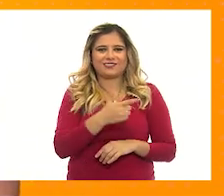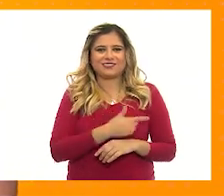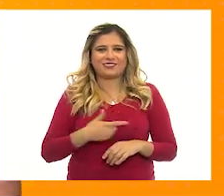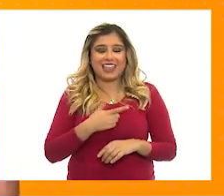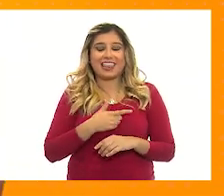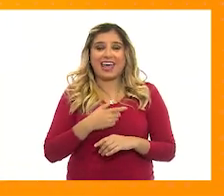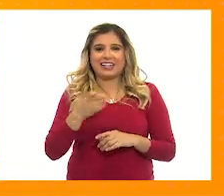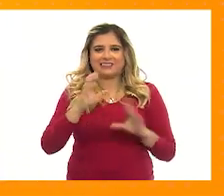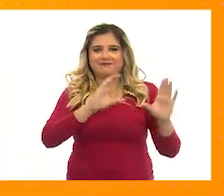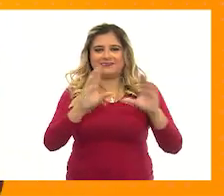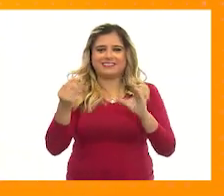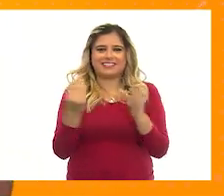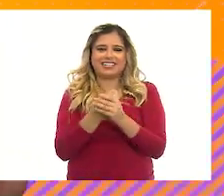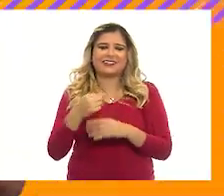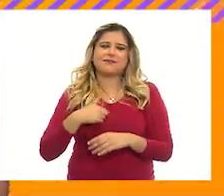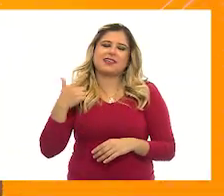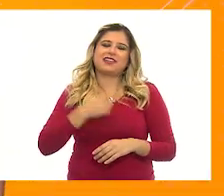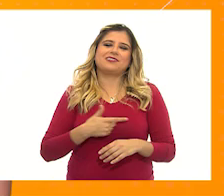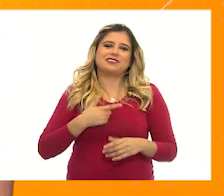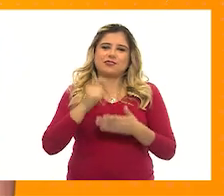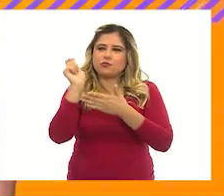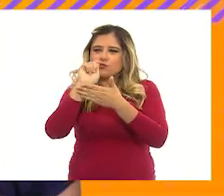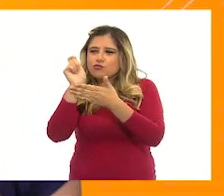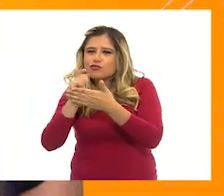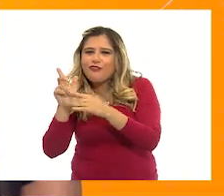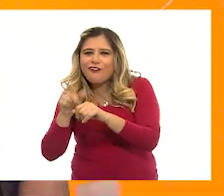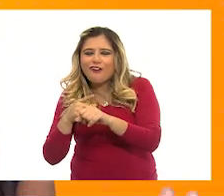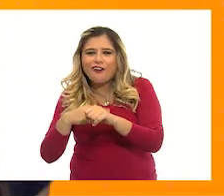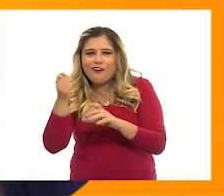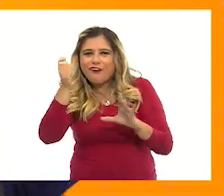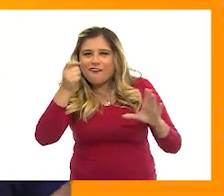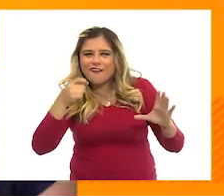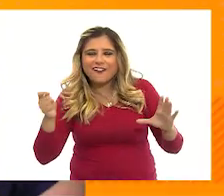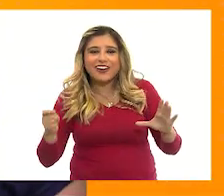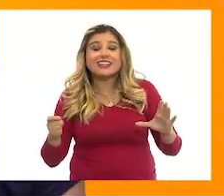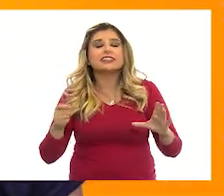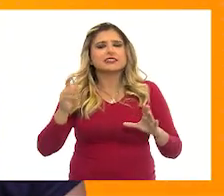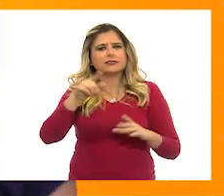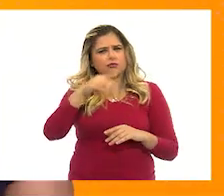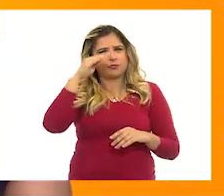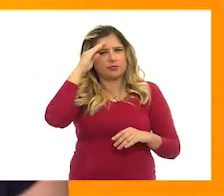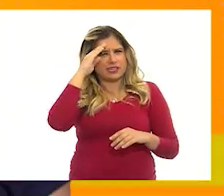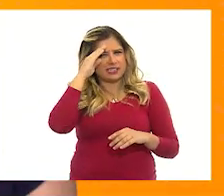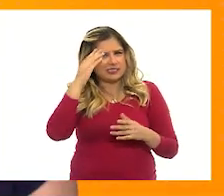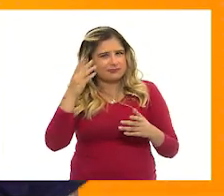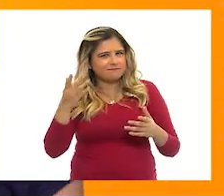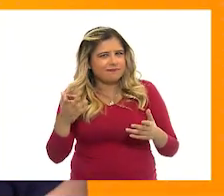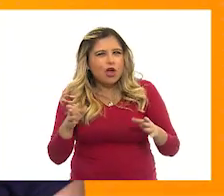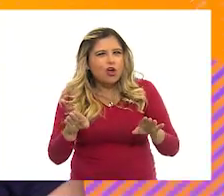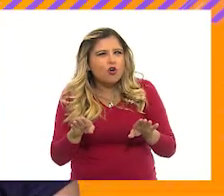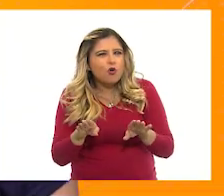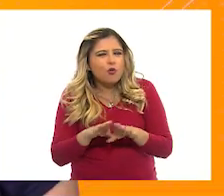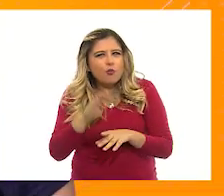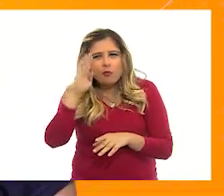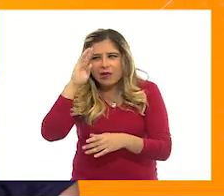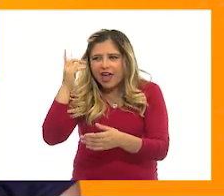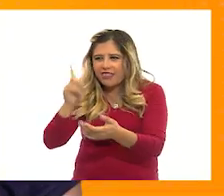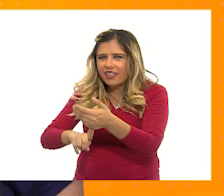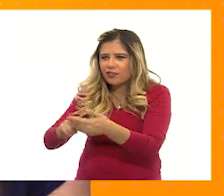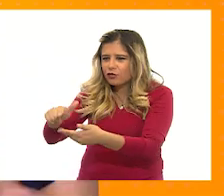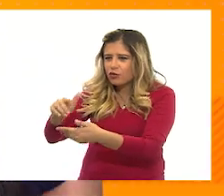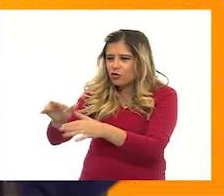esta lección. A mí me encantó colorear el mundo. ¿Se han preguntado alguna vez cómo piensa una